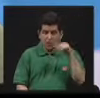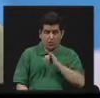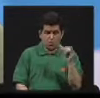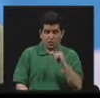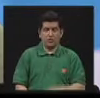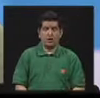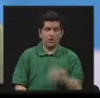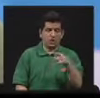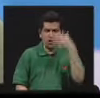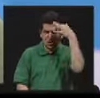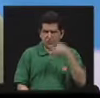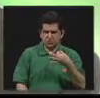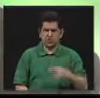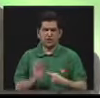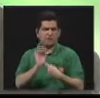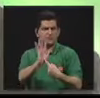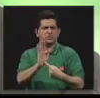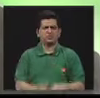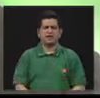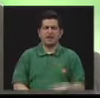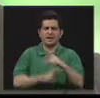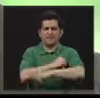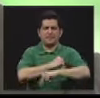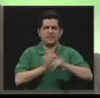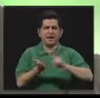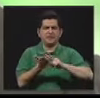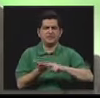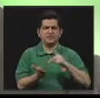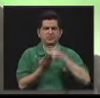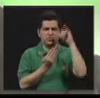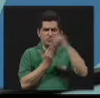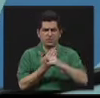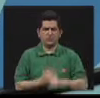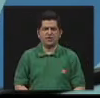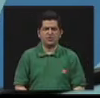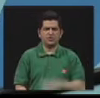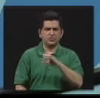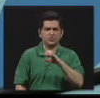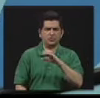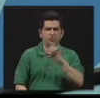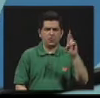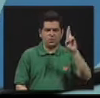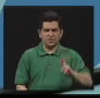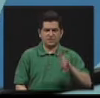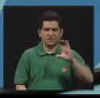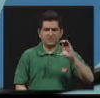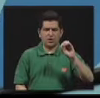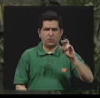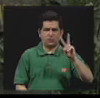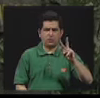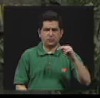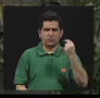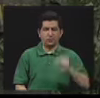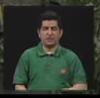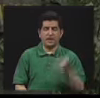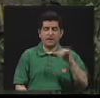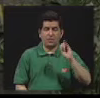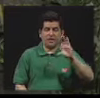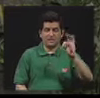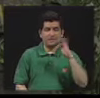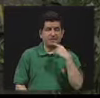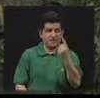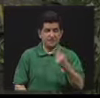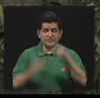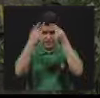además, ha apostado por proyectar una imagen de país verde con su proyecto de Costa Rica carbono neutral, discurso similar al que tiene el ICT al afirmar